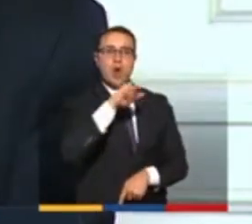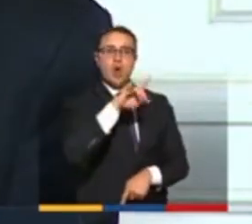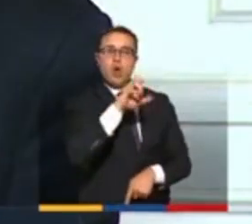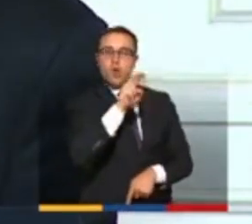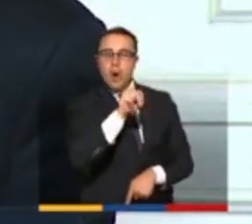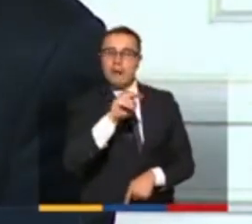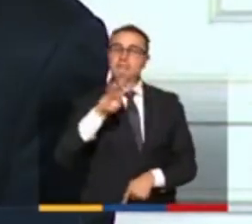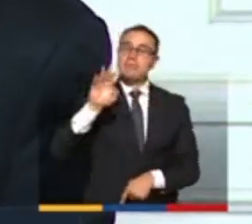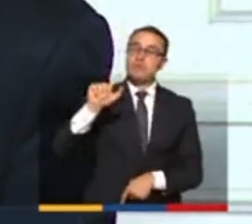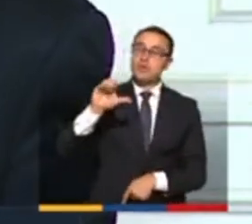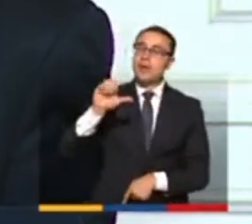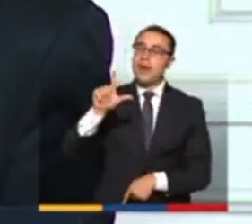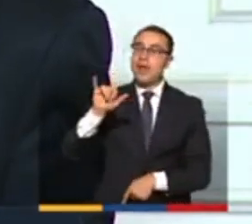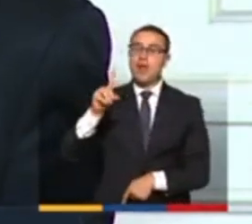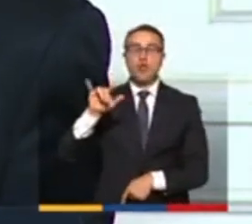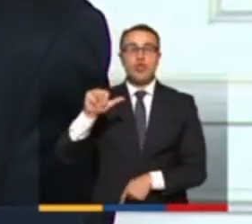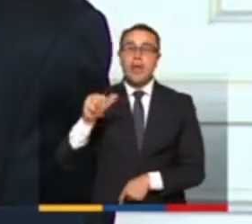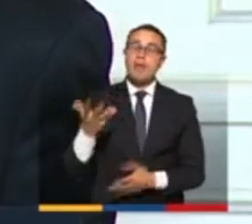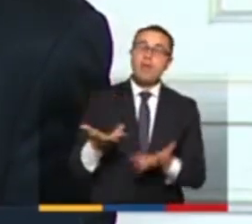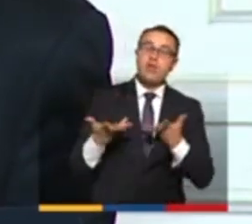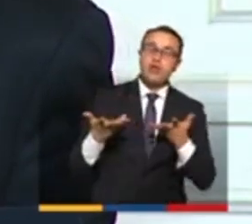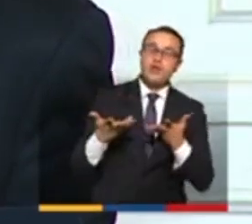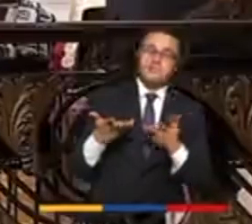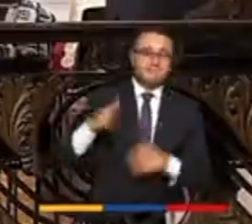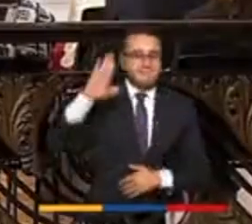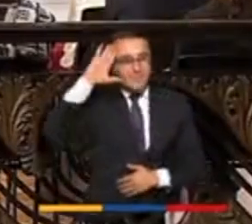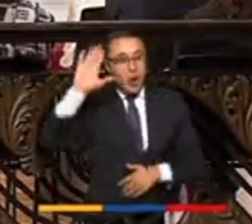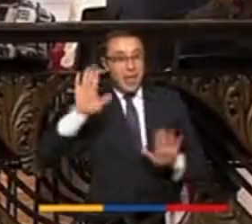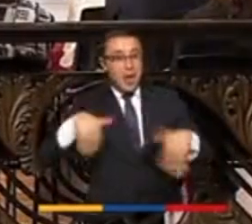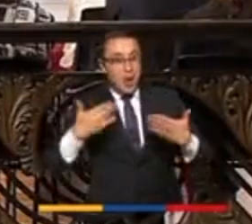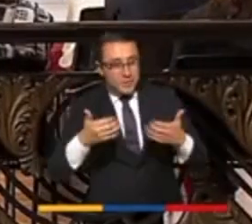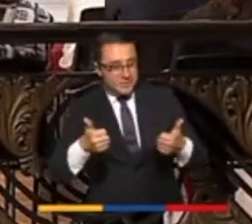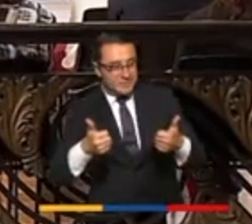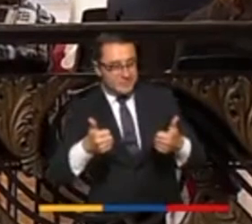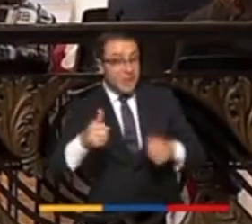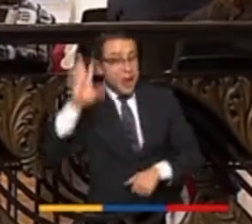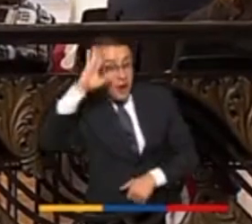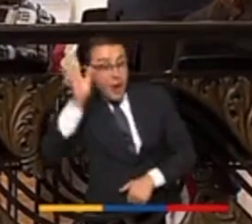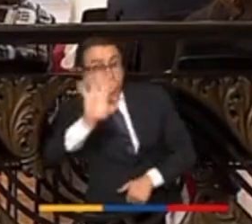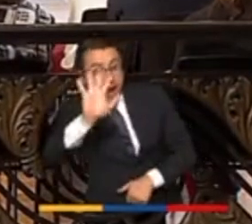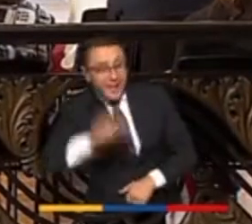están? ¿Cómo están? ¿Bien? ¿Hola?